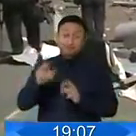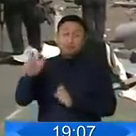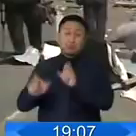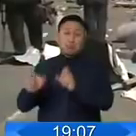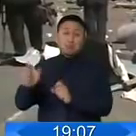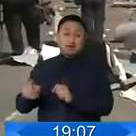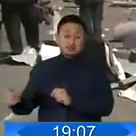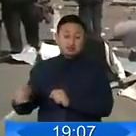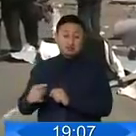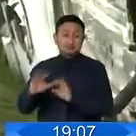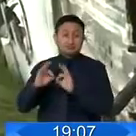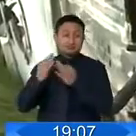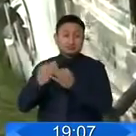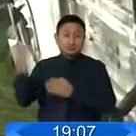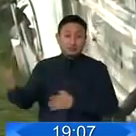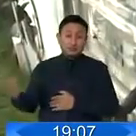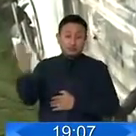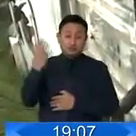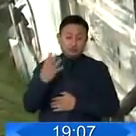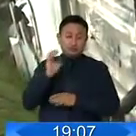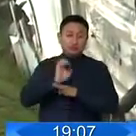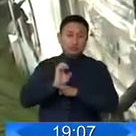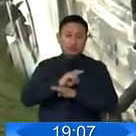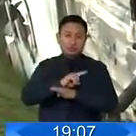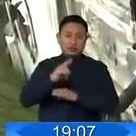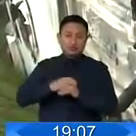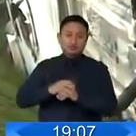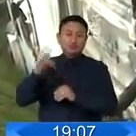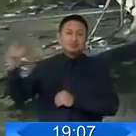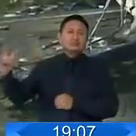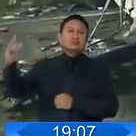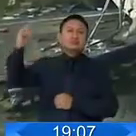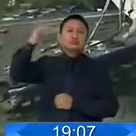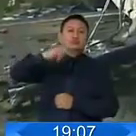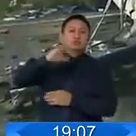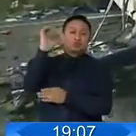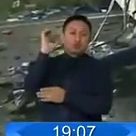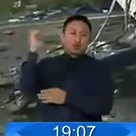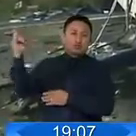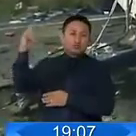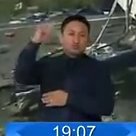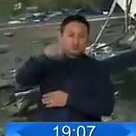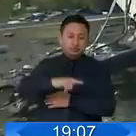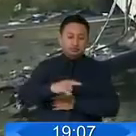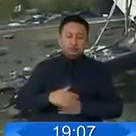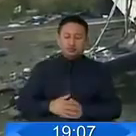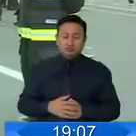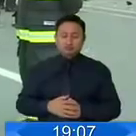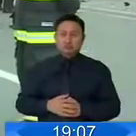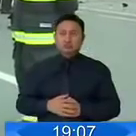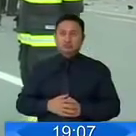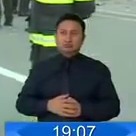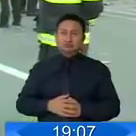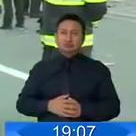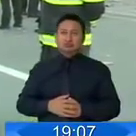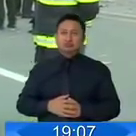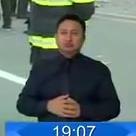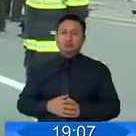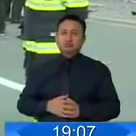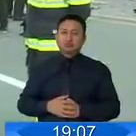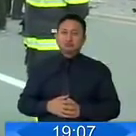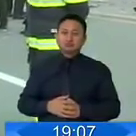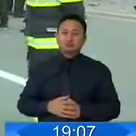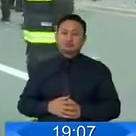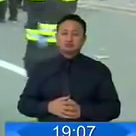víctimas que dejó este accidente lleguen a Ecuador en un avión de las Fuerzas Aéreas Colombianas. Con la realización de Marco Ruiz,